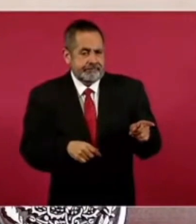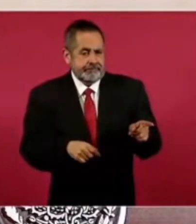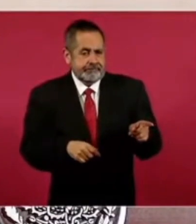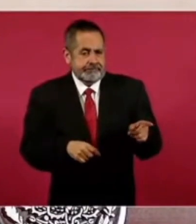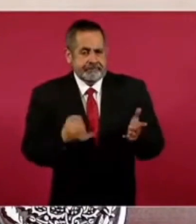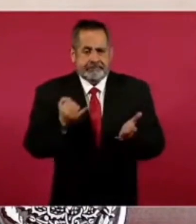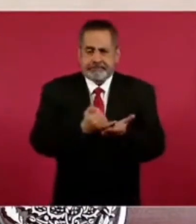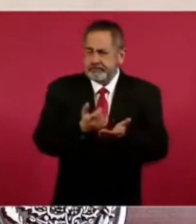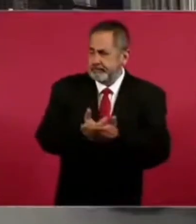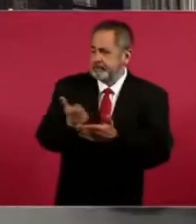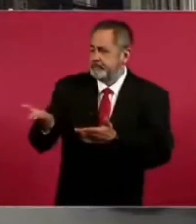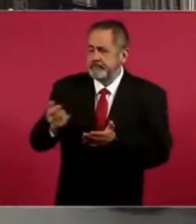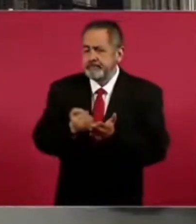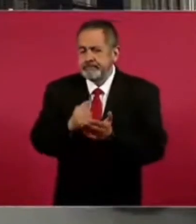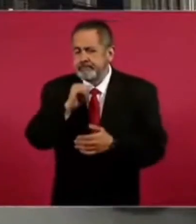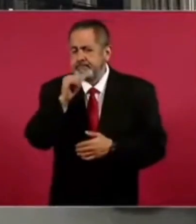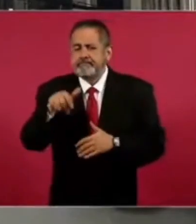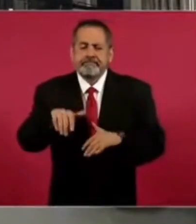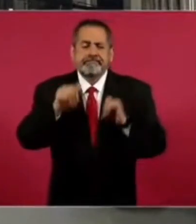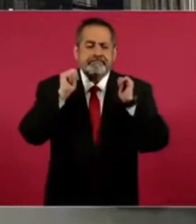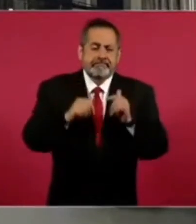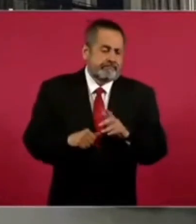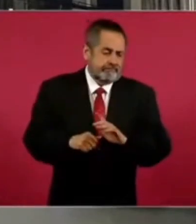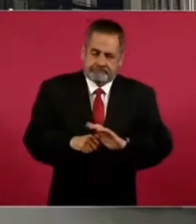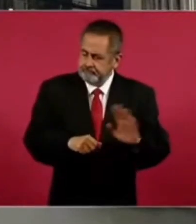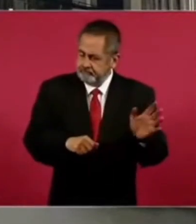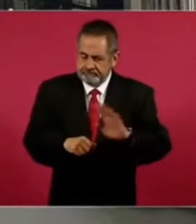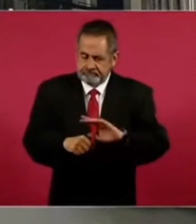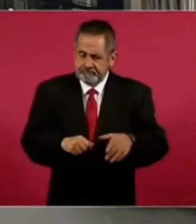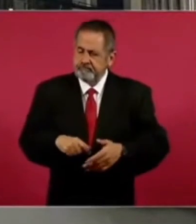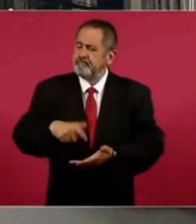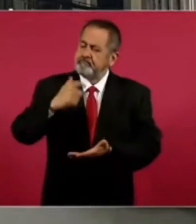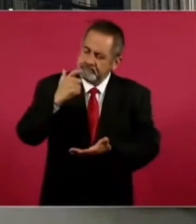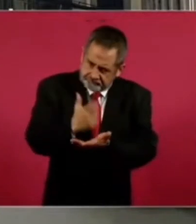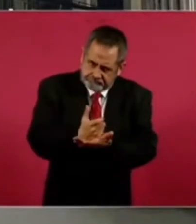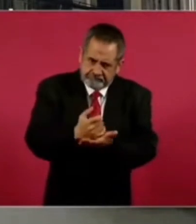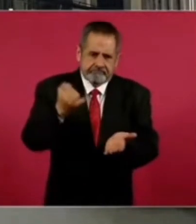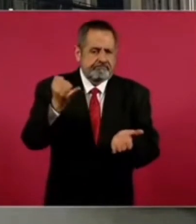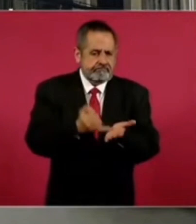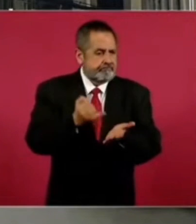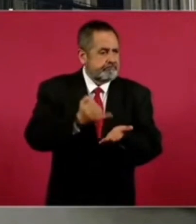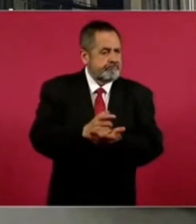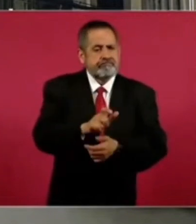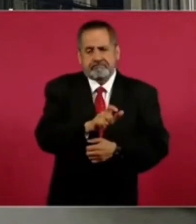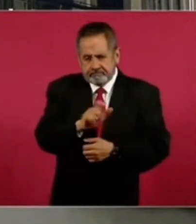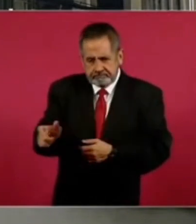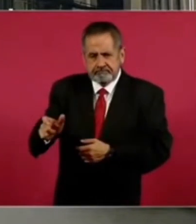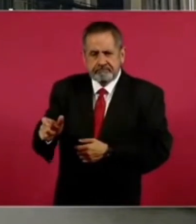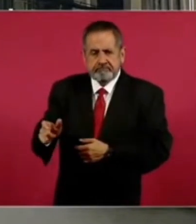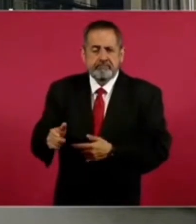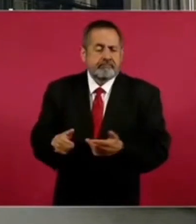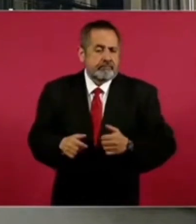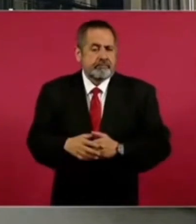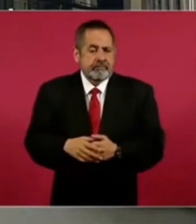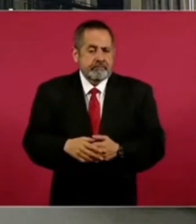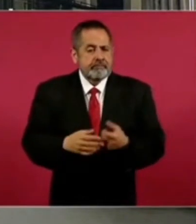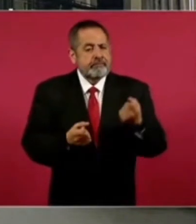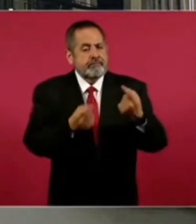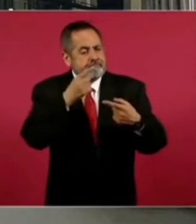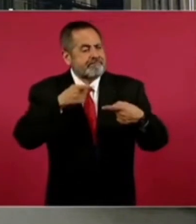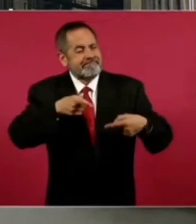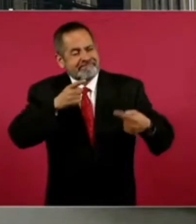no pagaban impuestos. Ahora ya no hay eso. También de ahí vienen algunas polémicas,